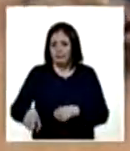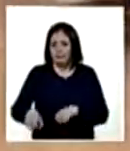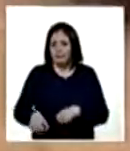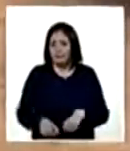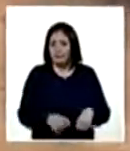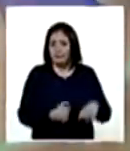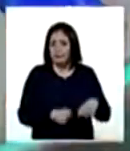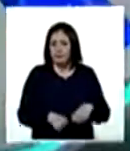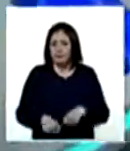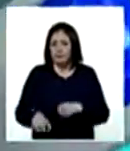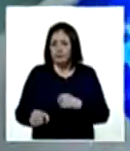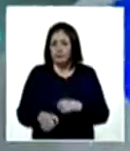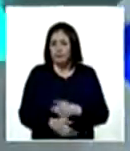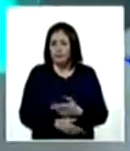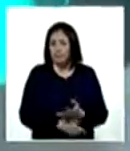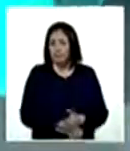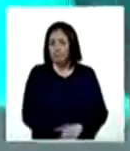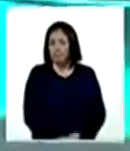Panteón.